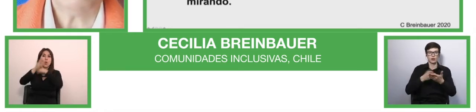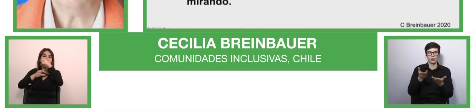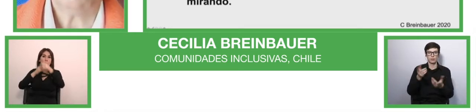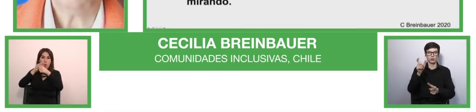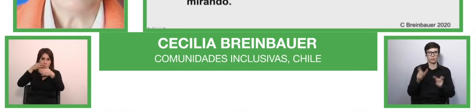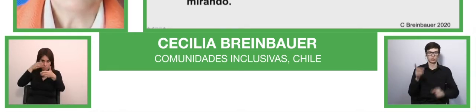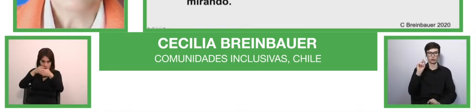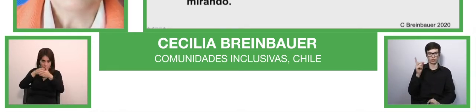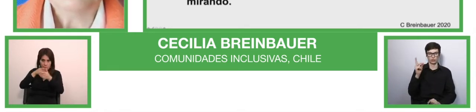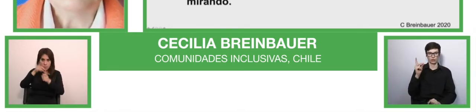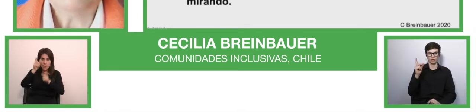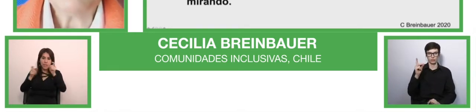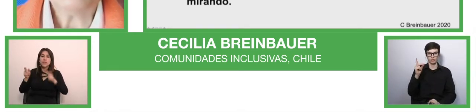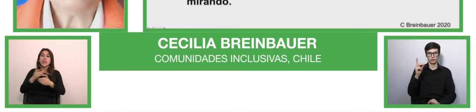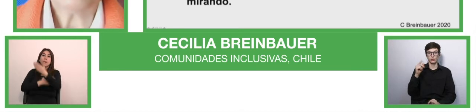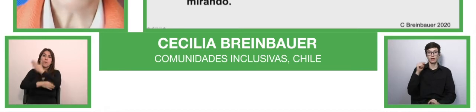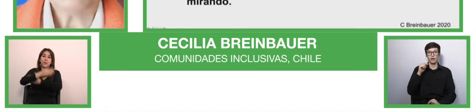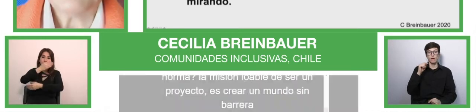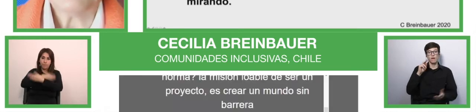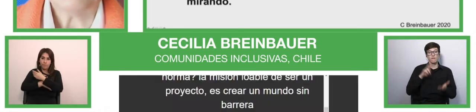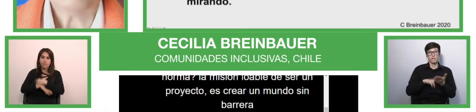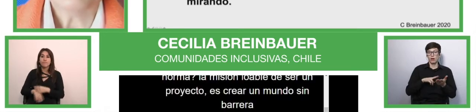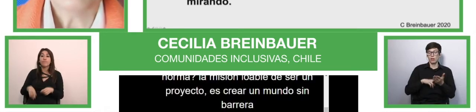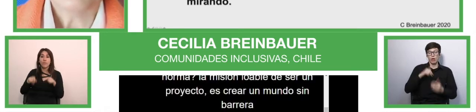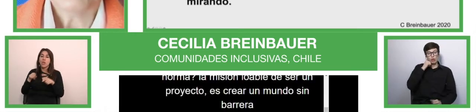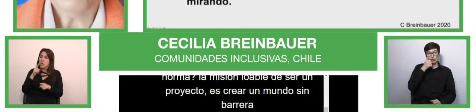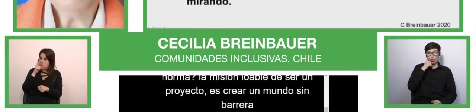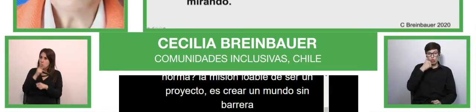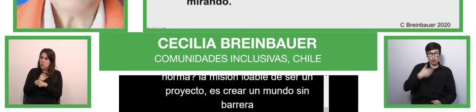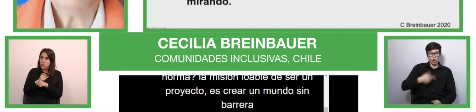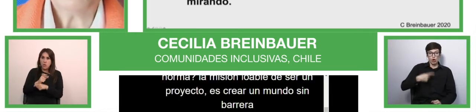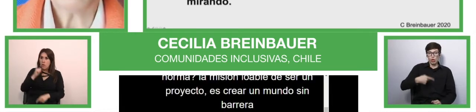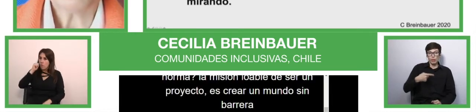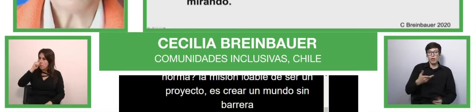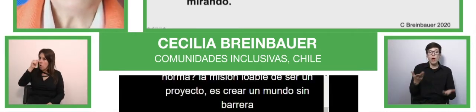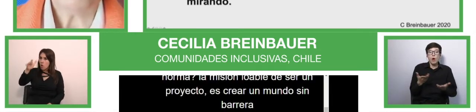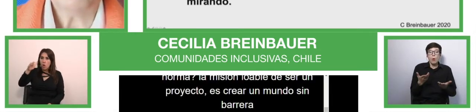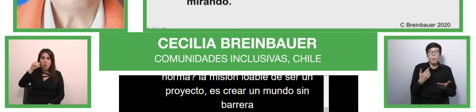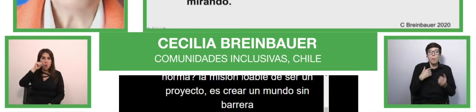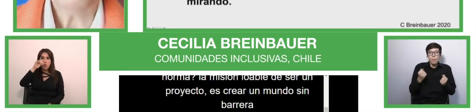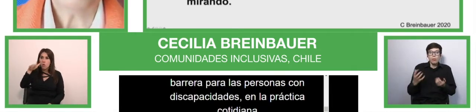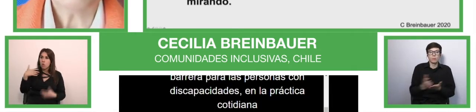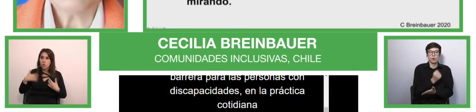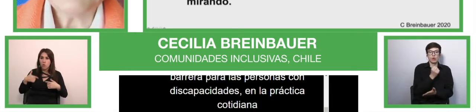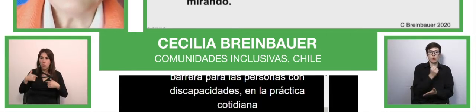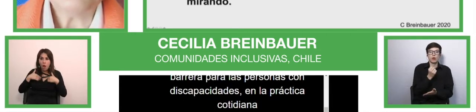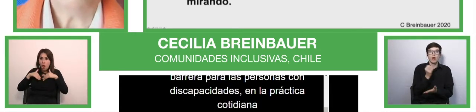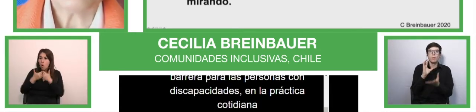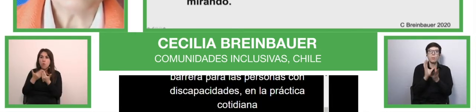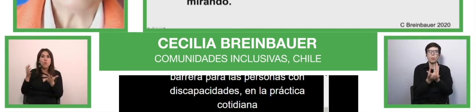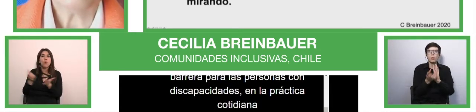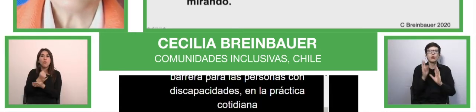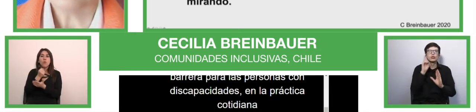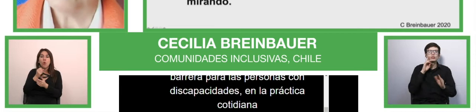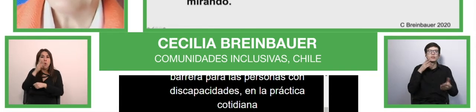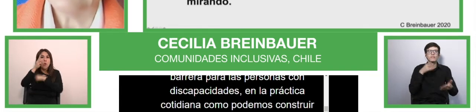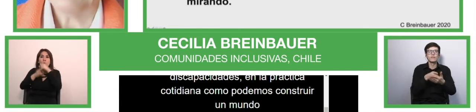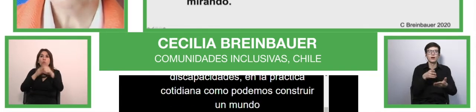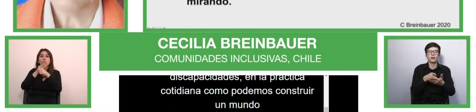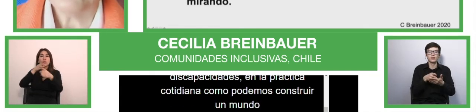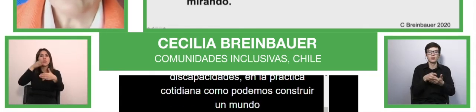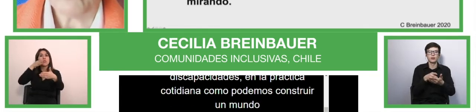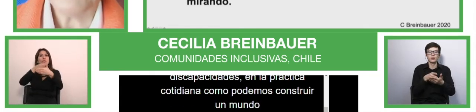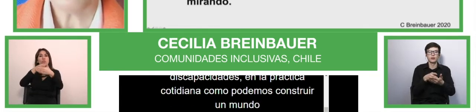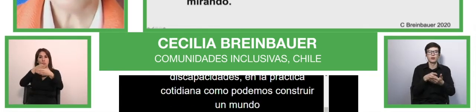discapacidades en la práctica cotidiana cómo podemos construir un mundo sin las barreras que